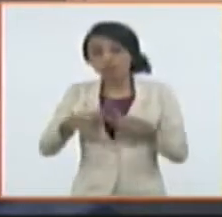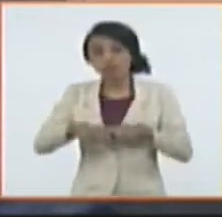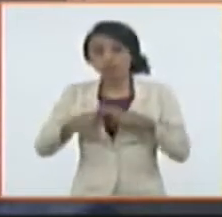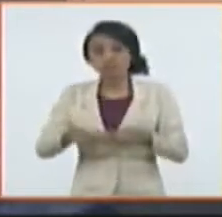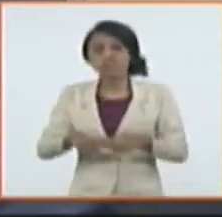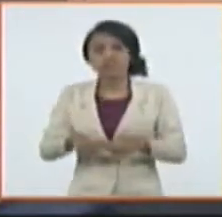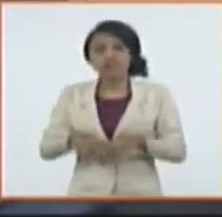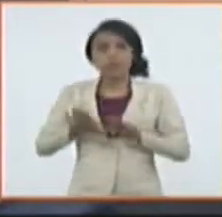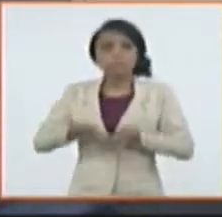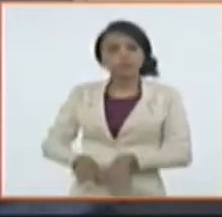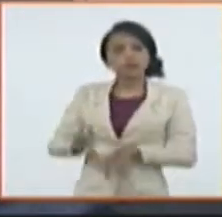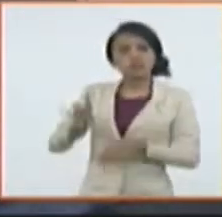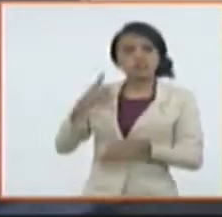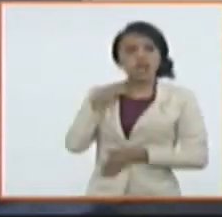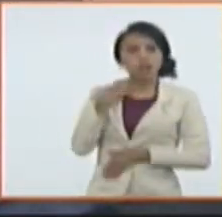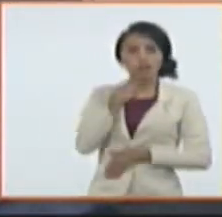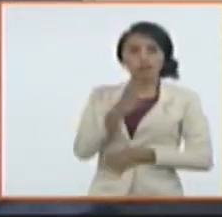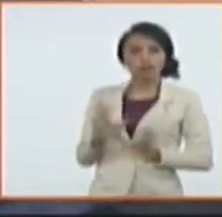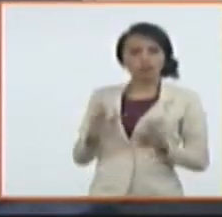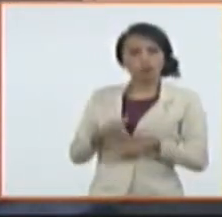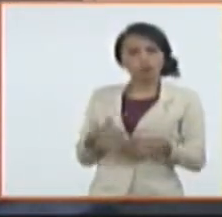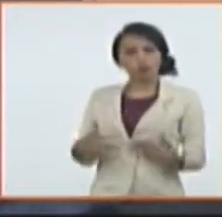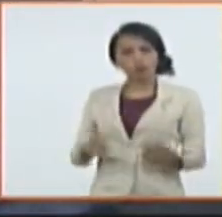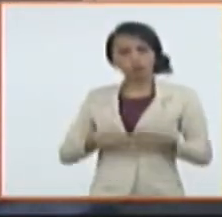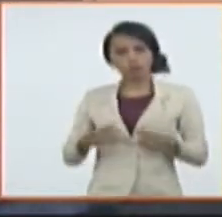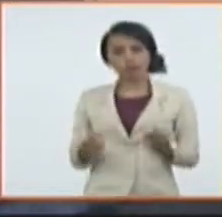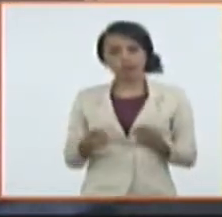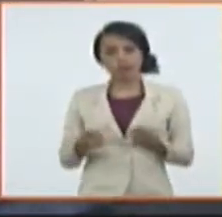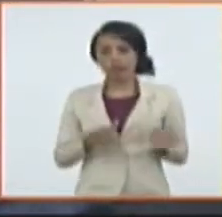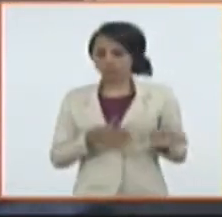por dar respuesta. Por un lado nos satisface